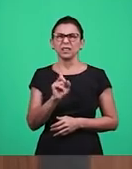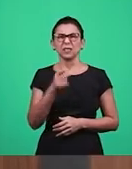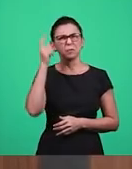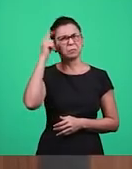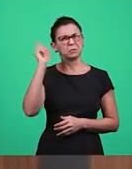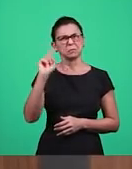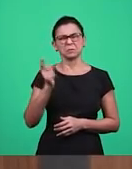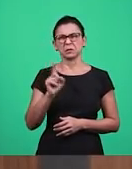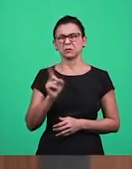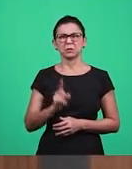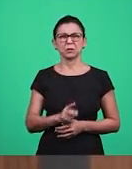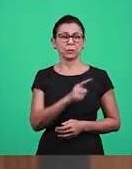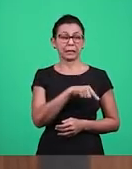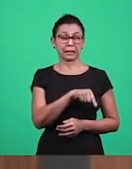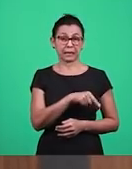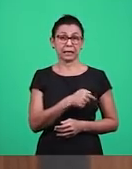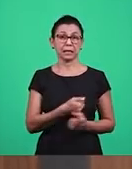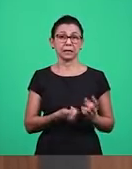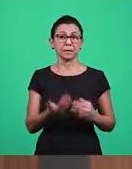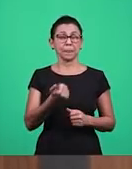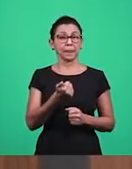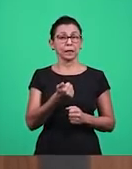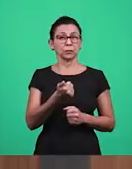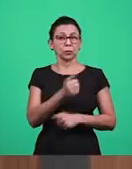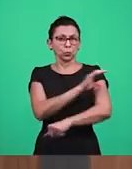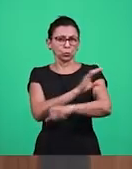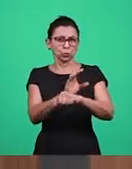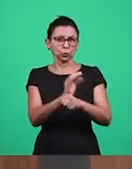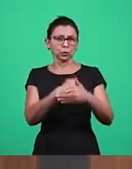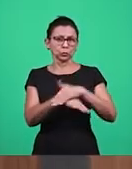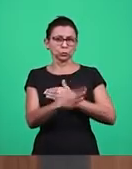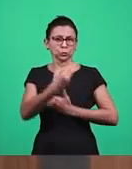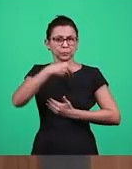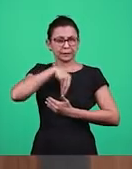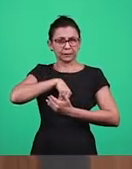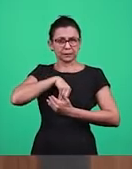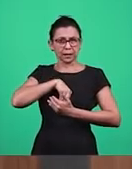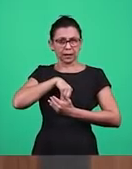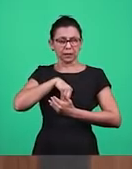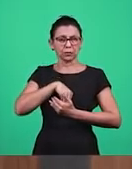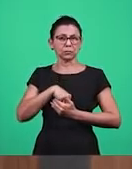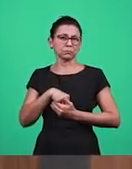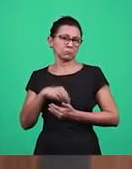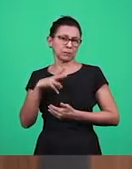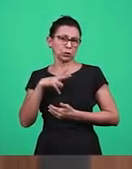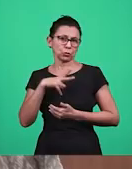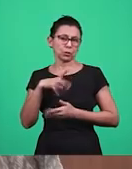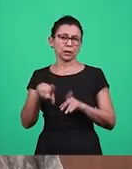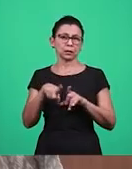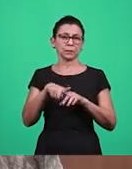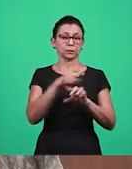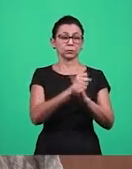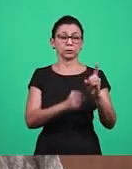Él no estaba en eso, David, porque no había en su concepción, en las costumbres del hombre, dentro de lo que estaba siendo